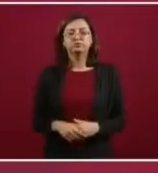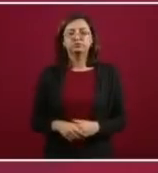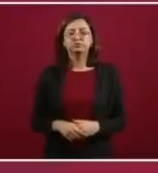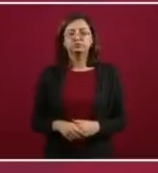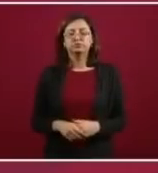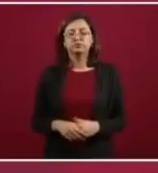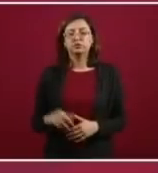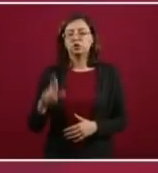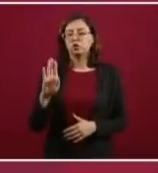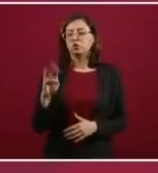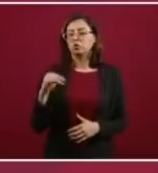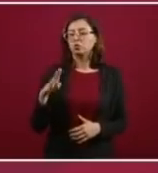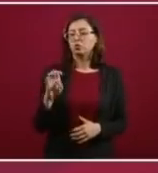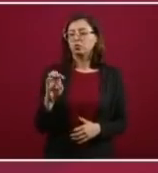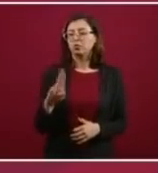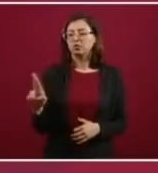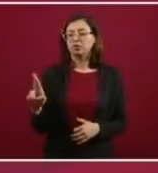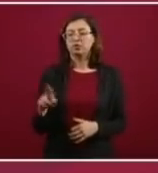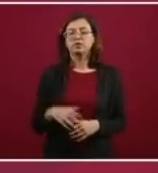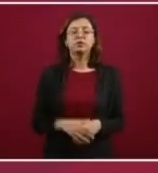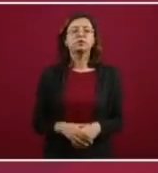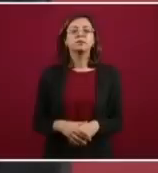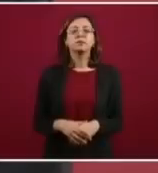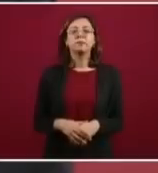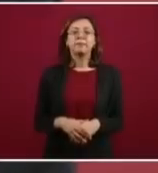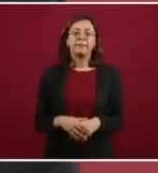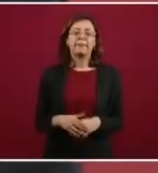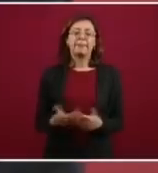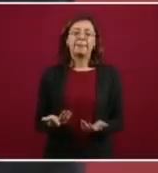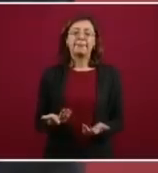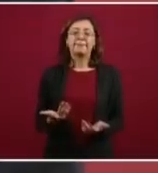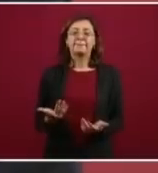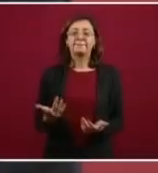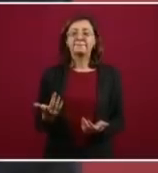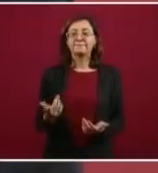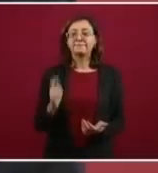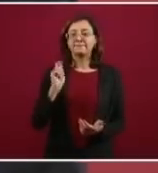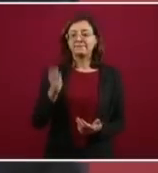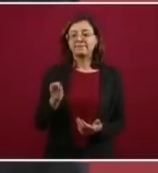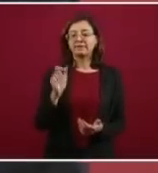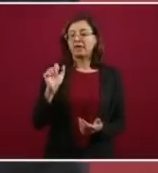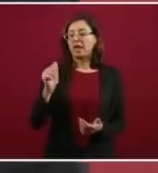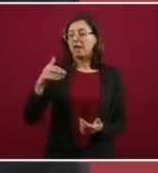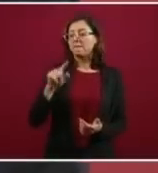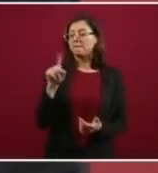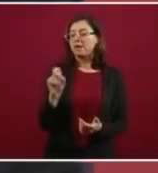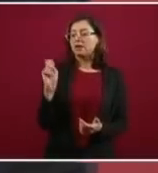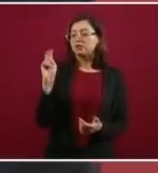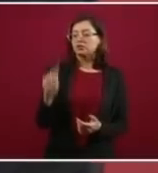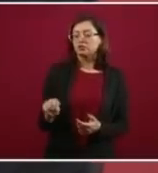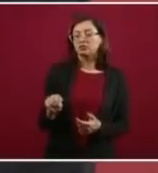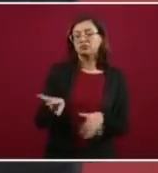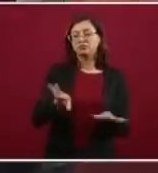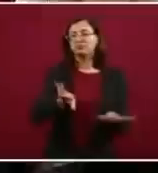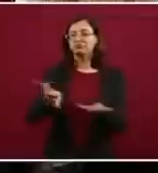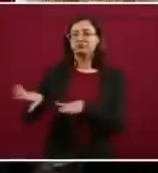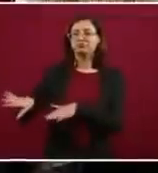en Bloomberg donde desplazó a Amazon por un